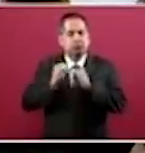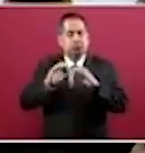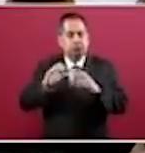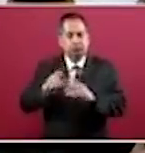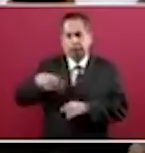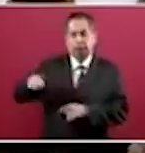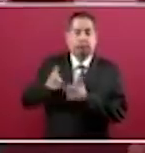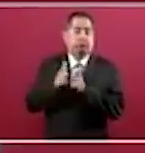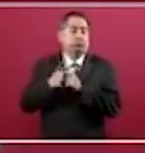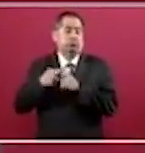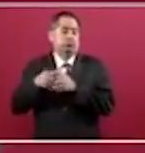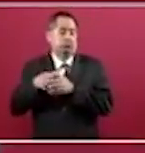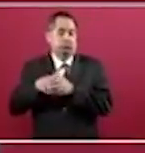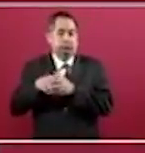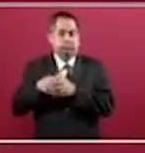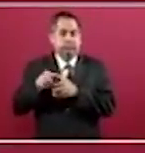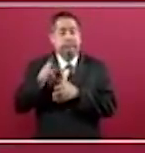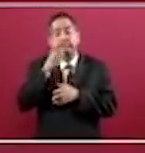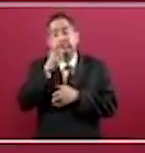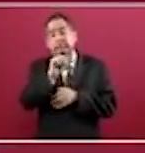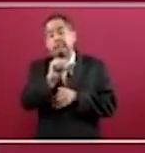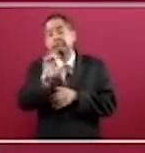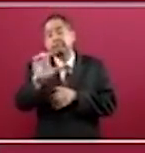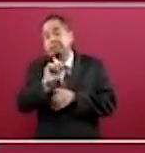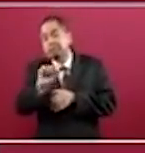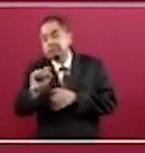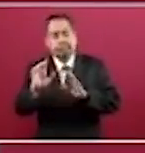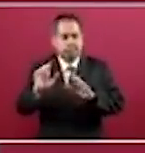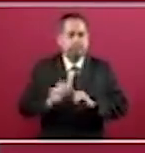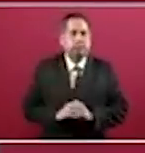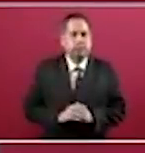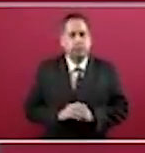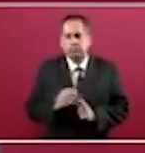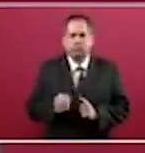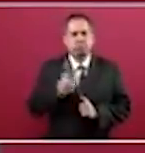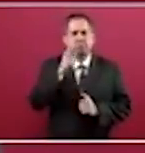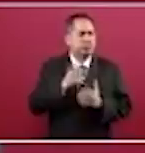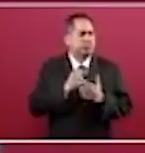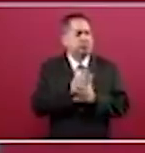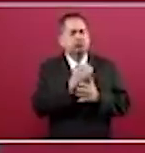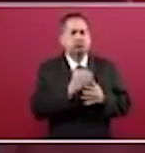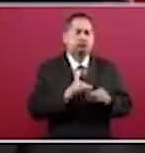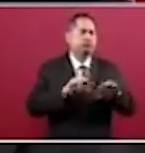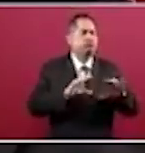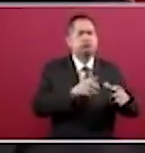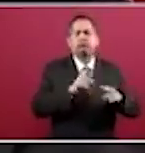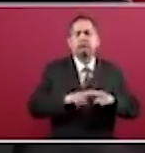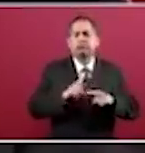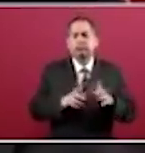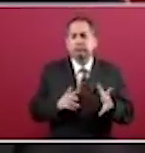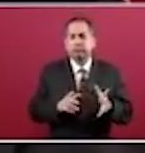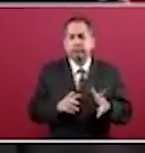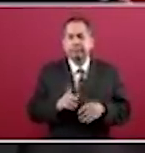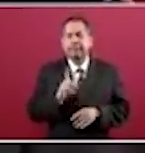los conservadores de la llamada sociedad civil, la primera decisión importante que tomaron fue